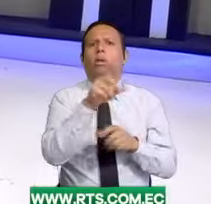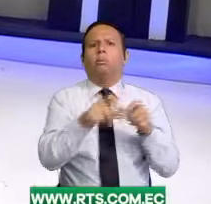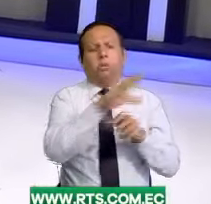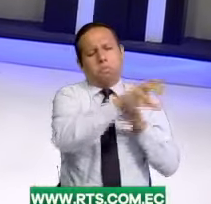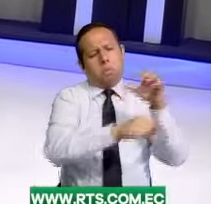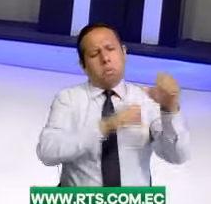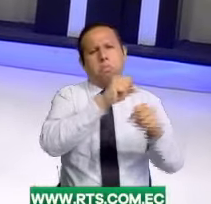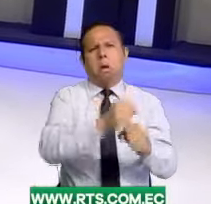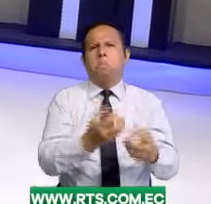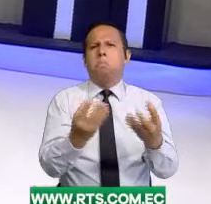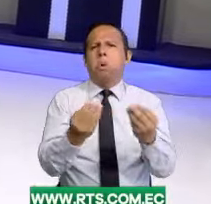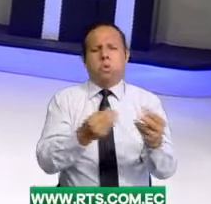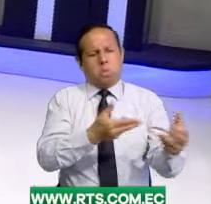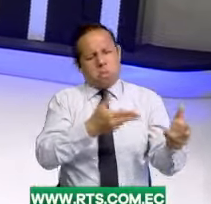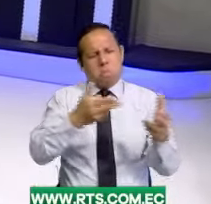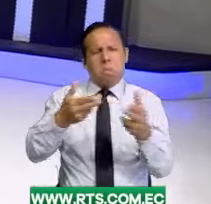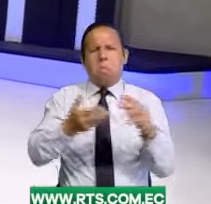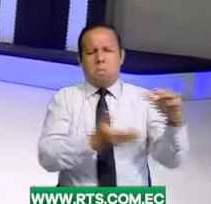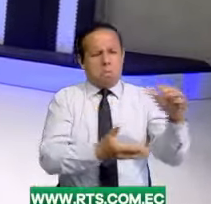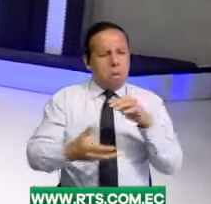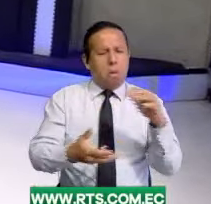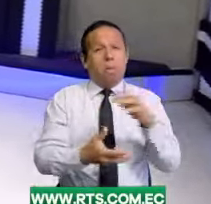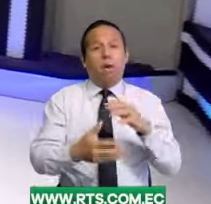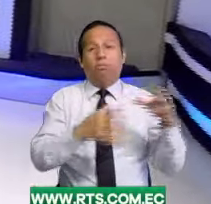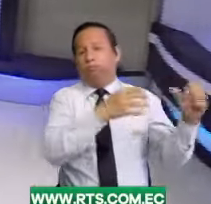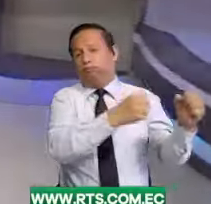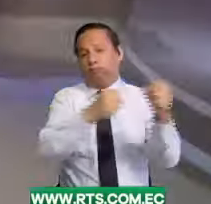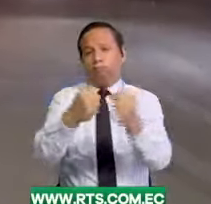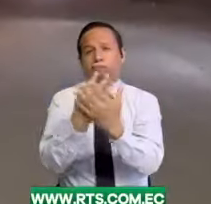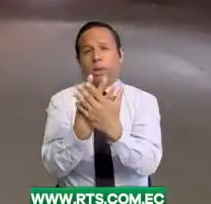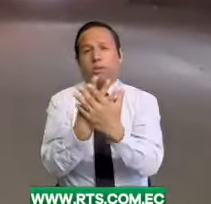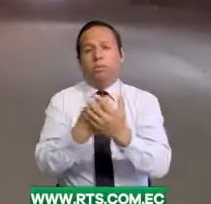1000 municiones. Aquí los detalles.